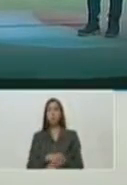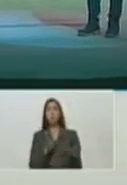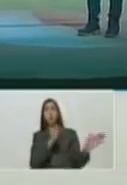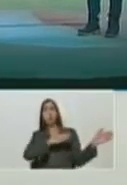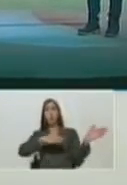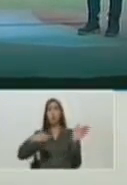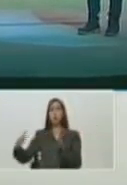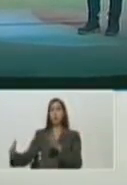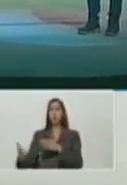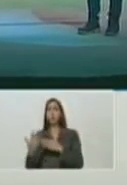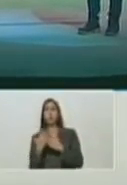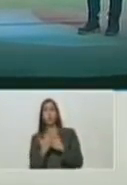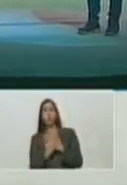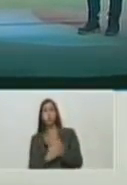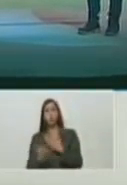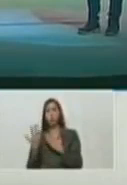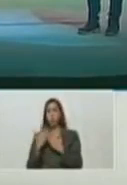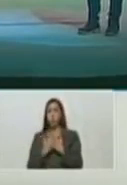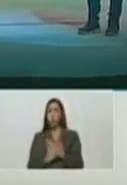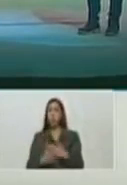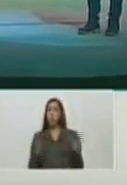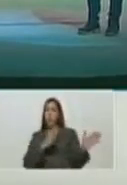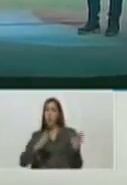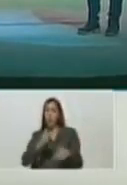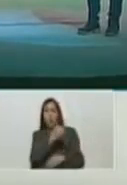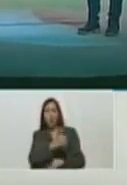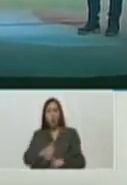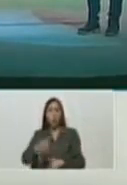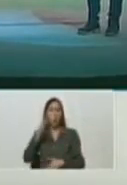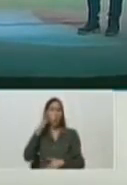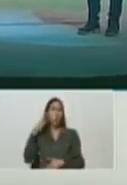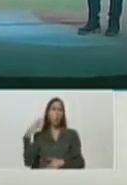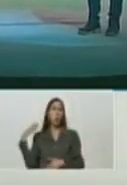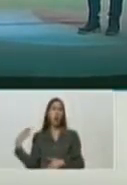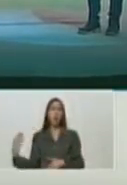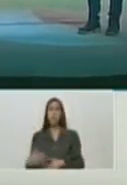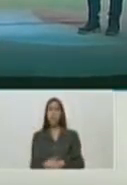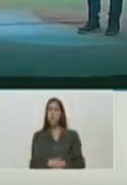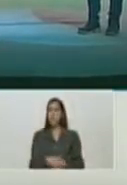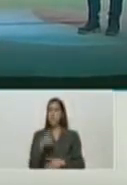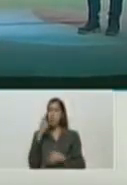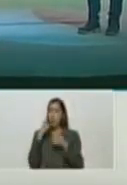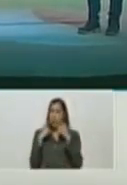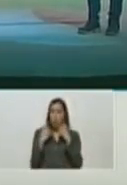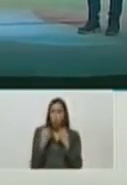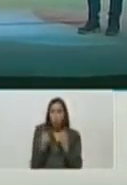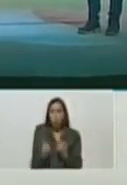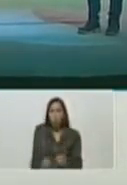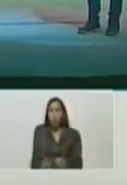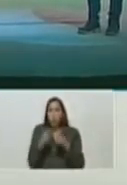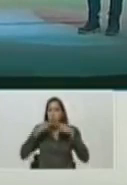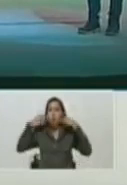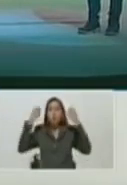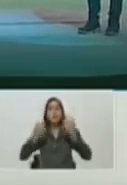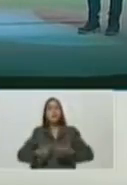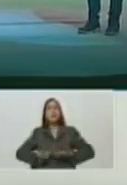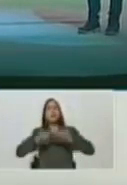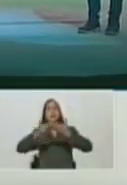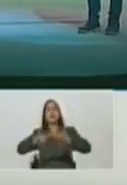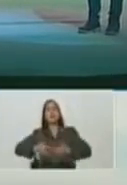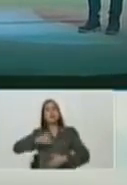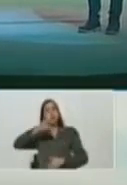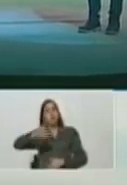te acaricia, esa brisa que nos acaricia el cabello, que nos seca las lágrimas, nos da una sonrisa. Ese